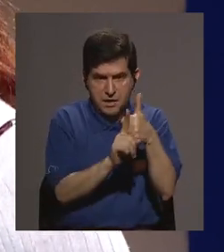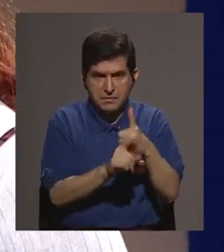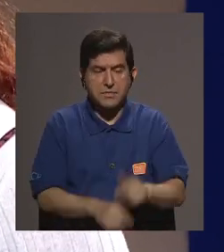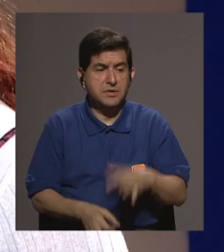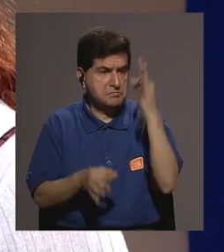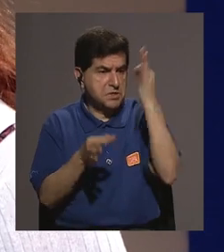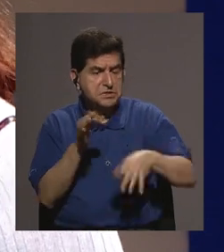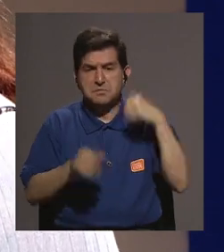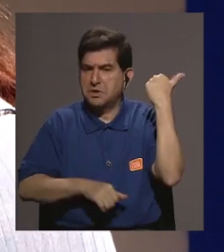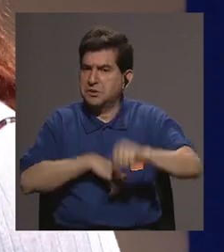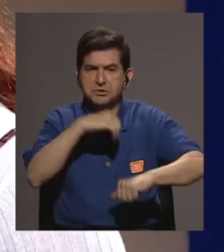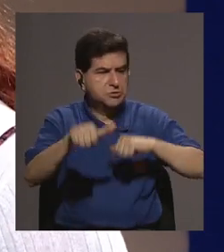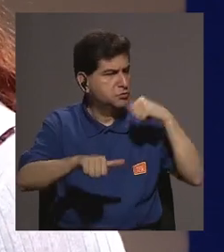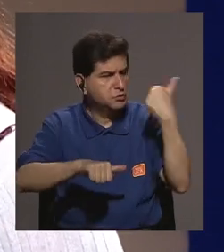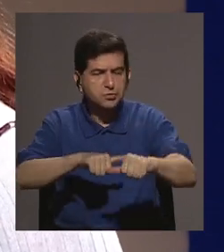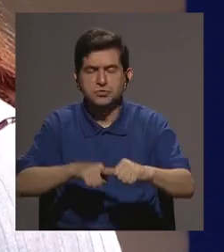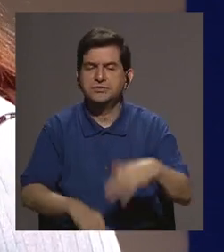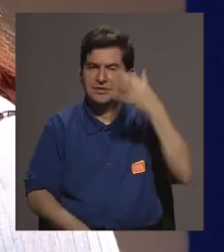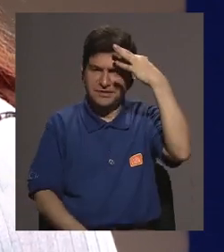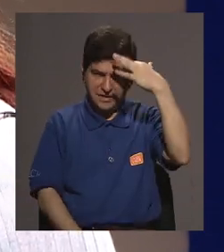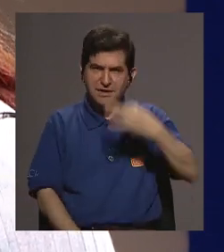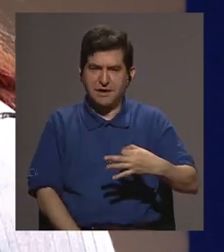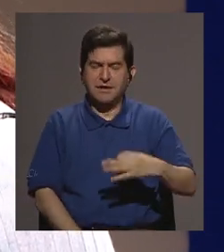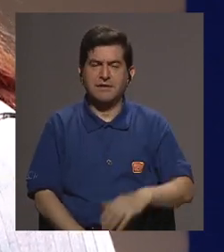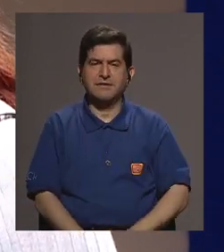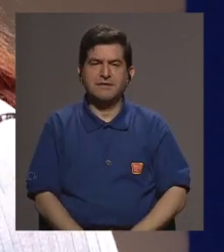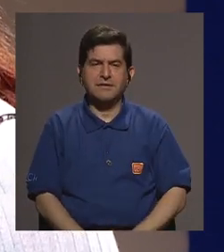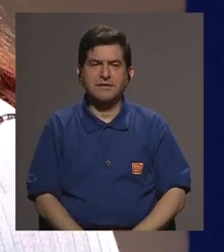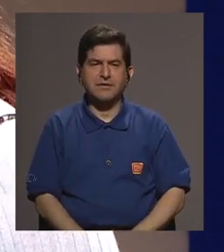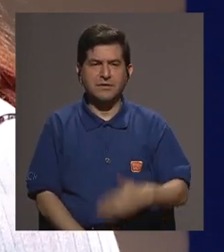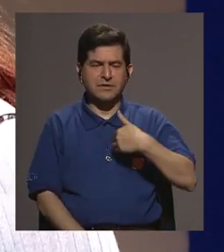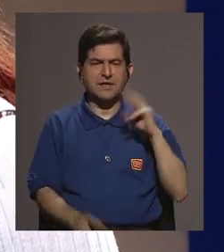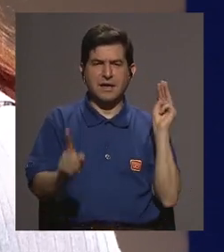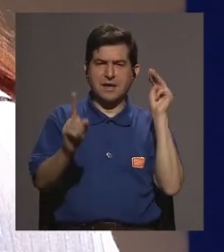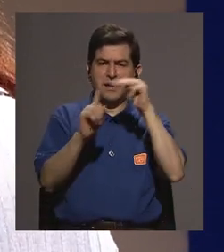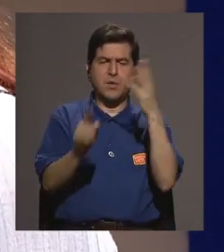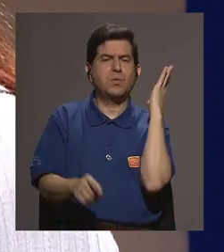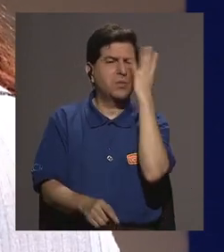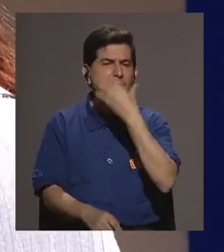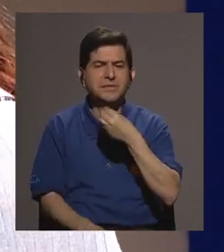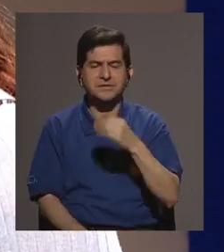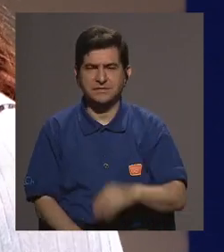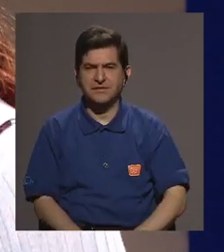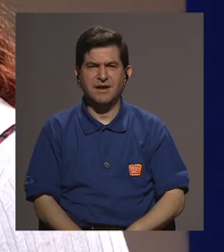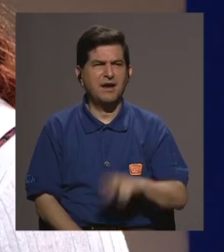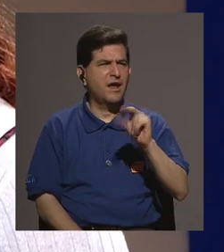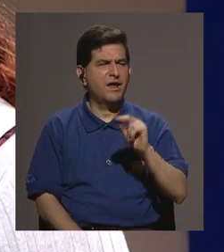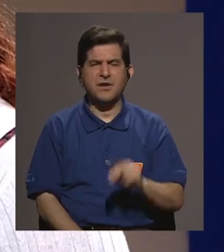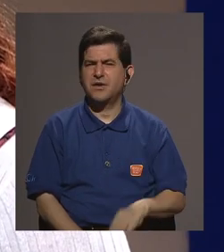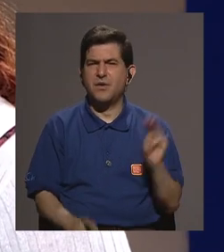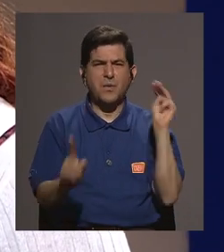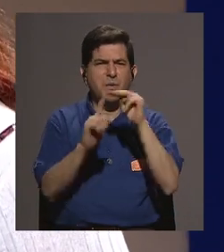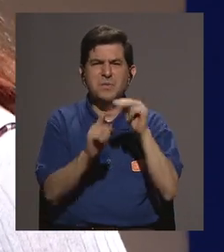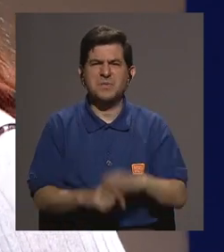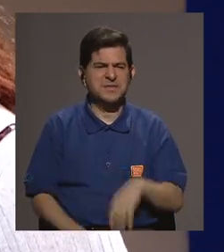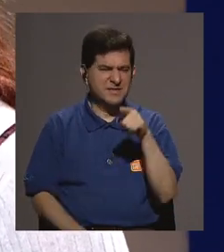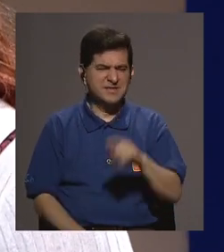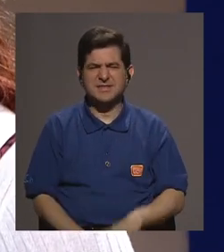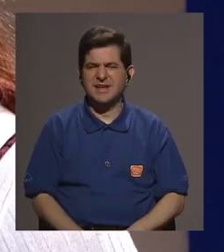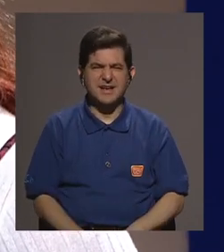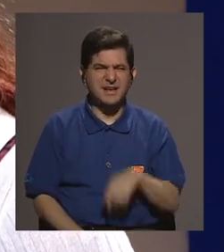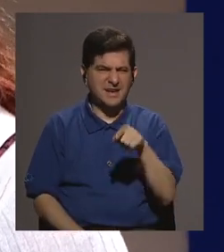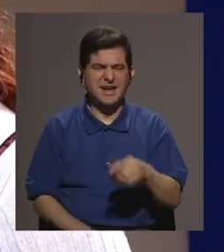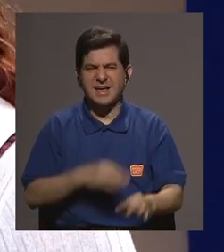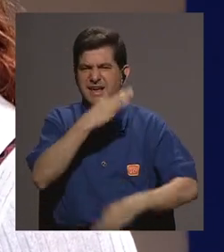tiene que simplemente luchar y creo que tiene mensaje muy bonito no no es un mensaje peleón